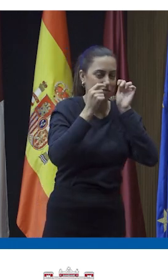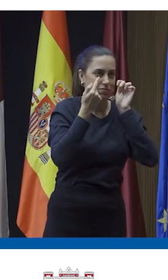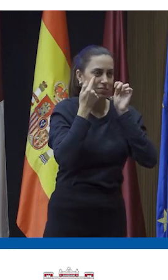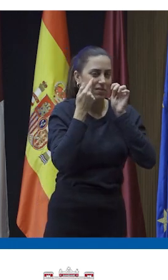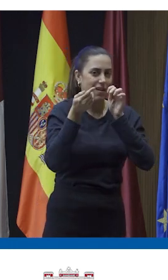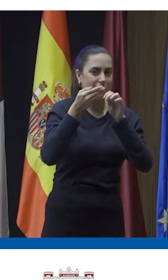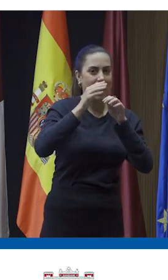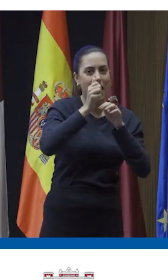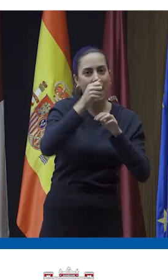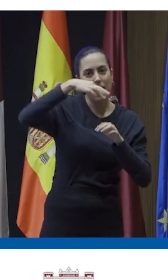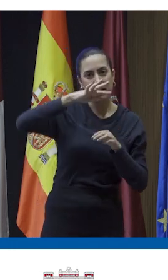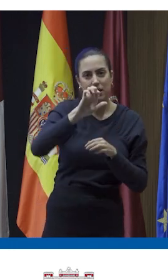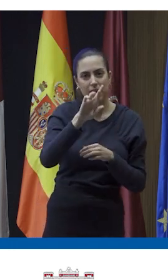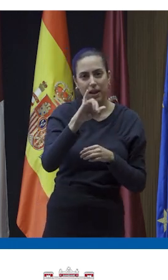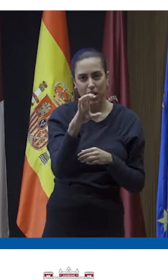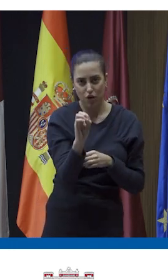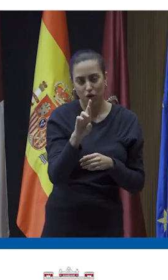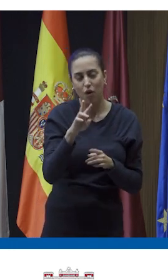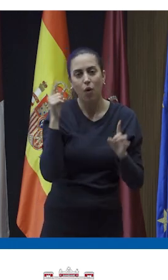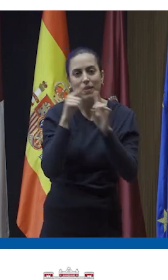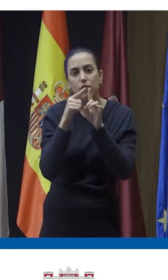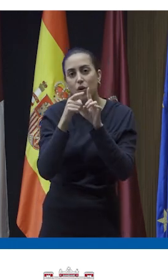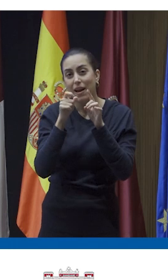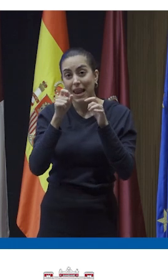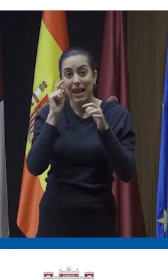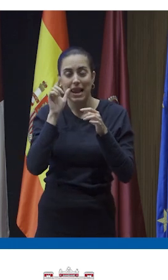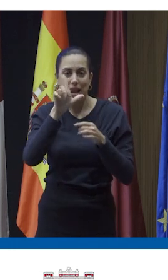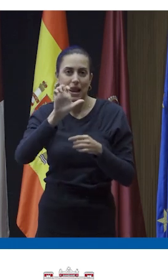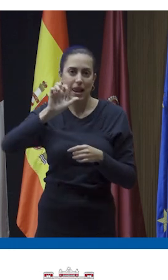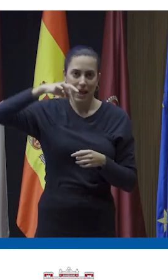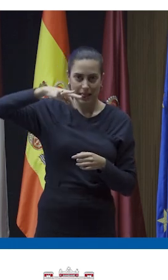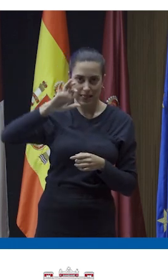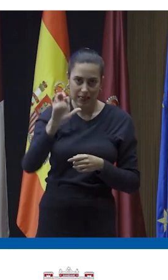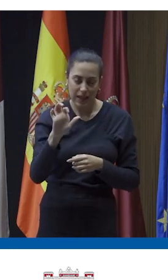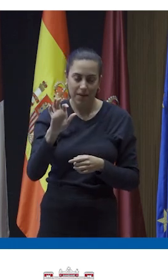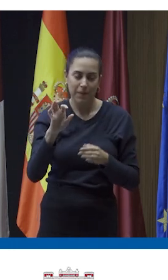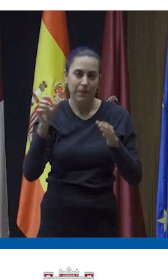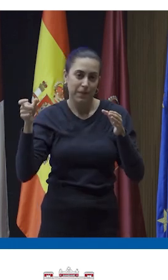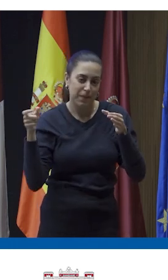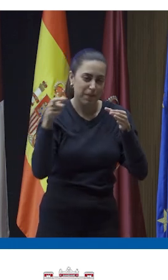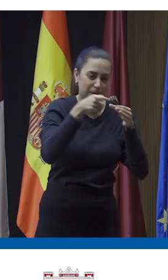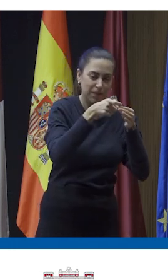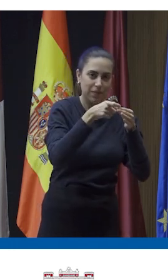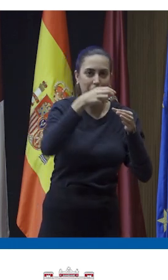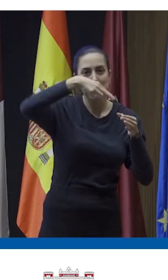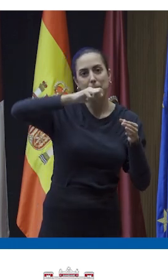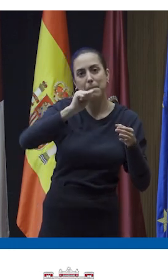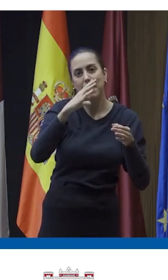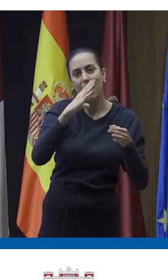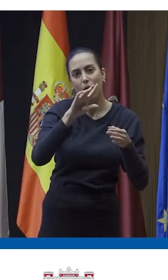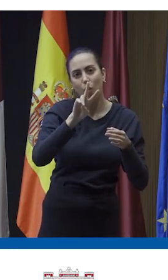pues de esta manera, pues que la lente entre y, como ya he dicho, se enfoque exactamente en lo que es en nuestra mácula sin